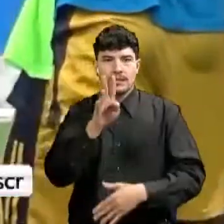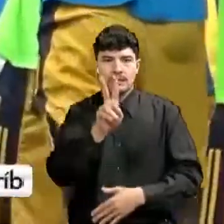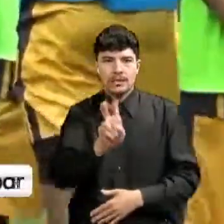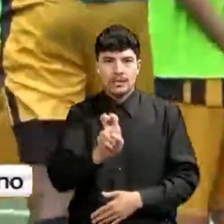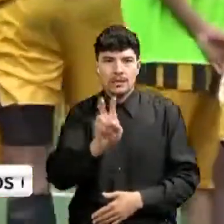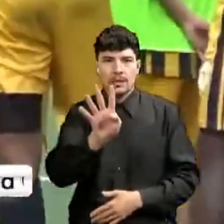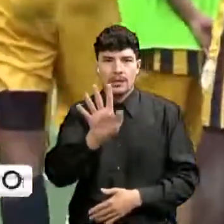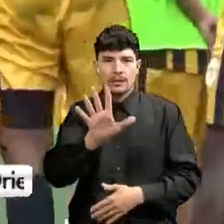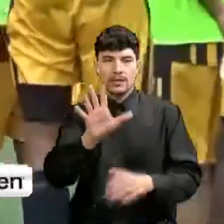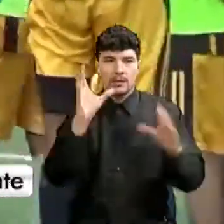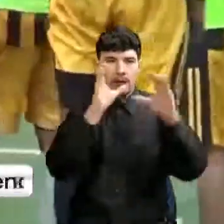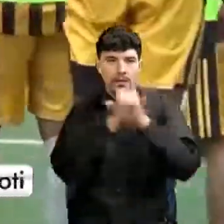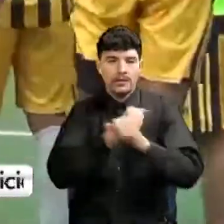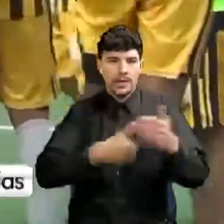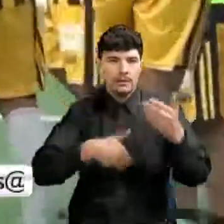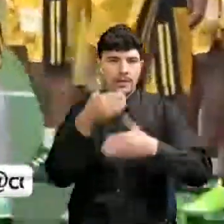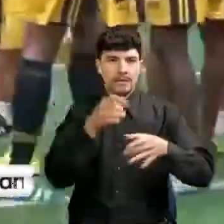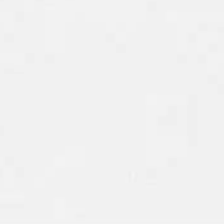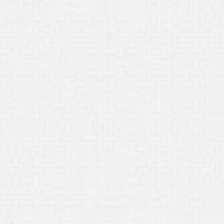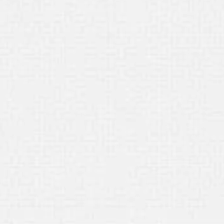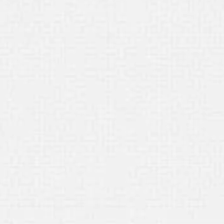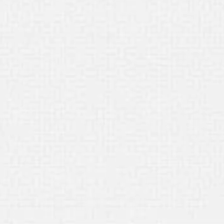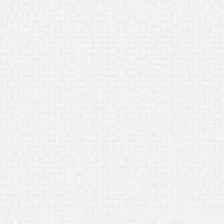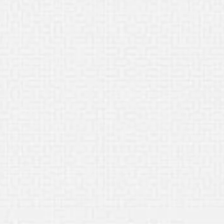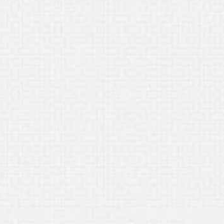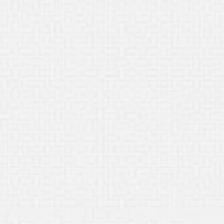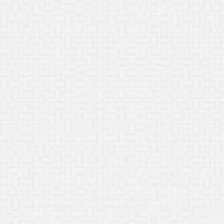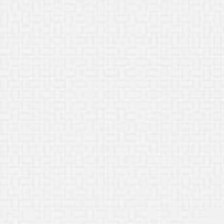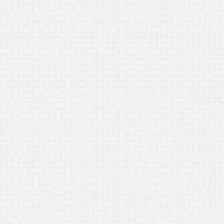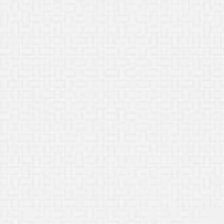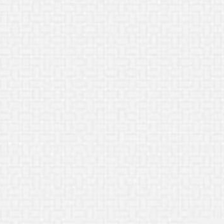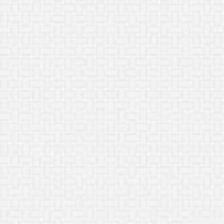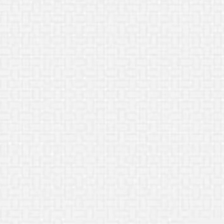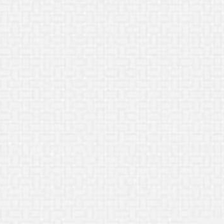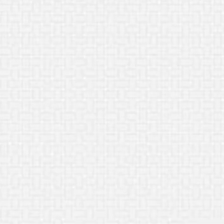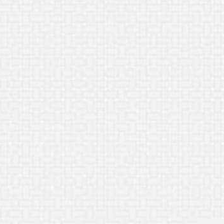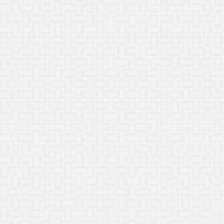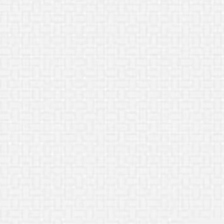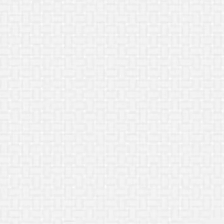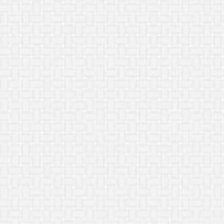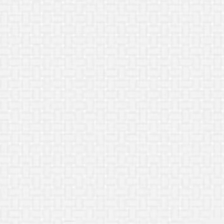y abre la fecha 17 del fútbol colombiano ganando tocó